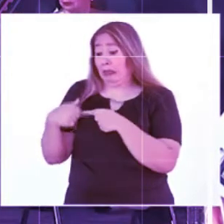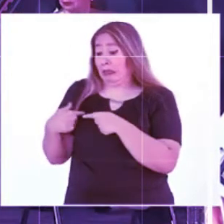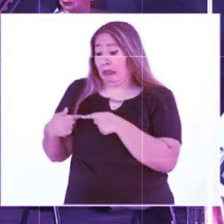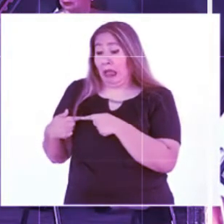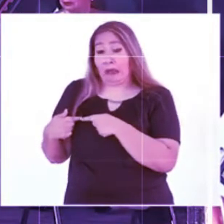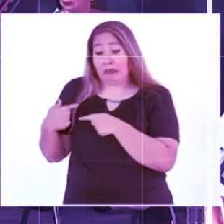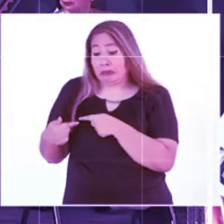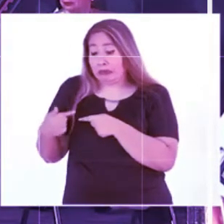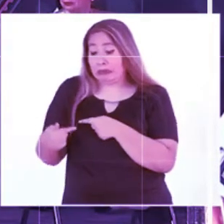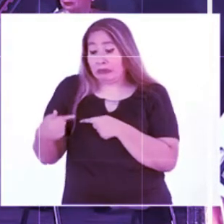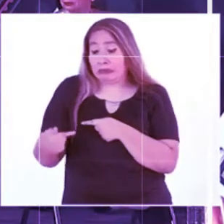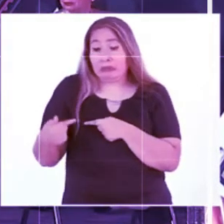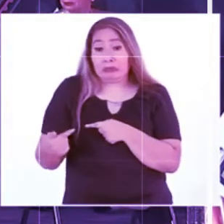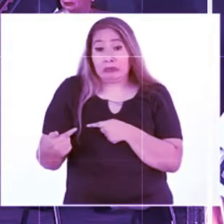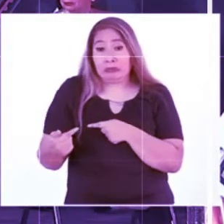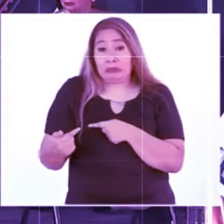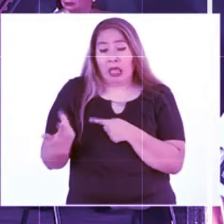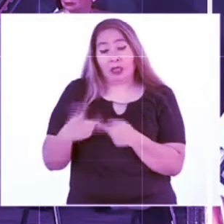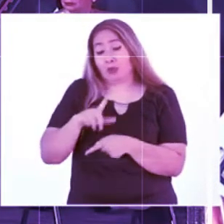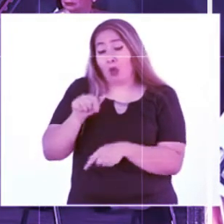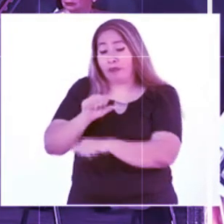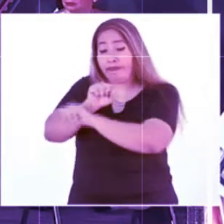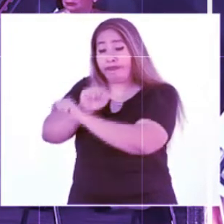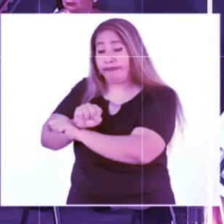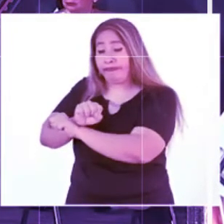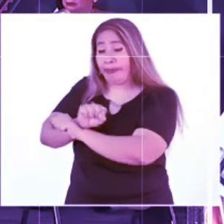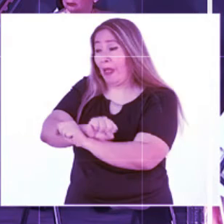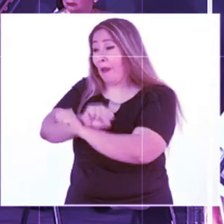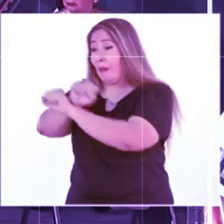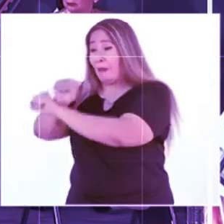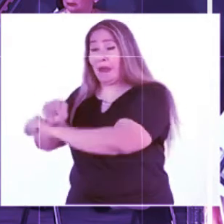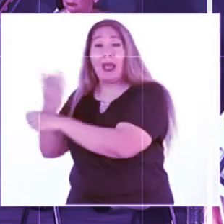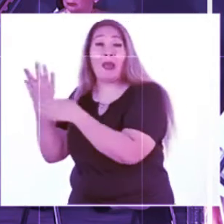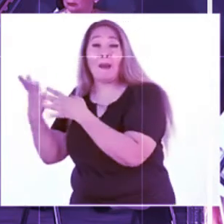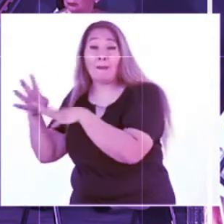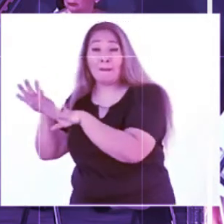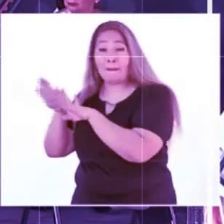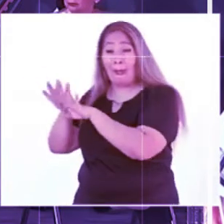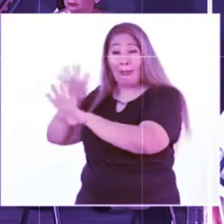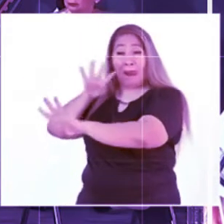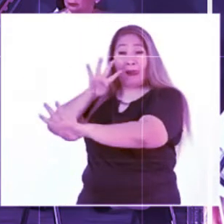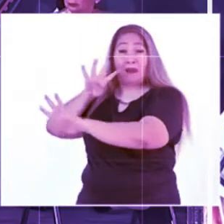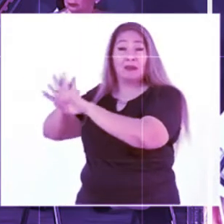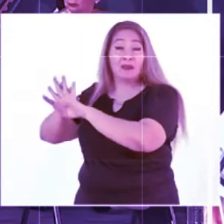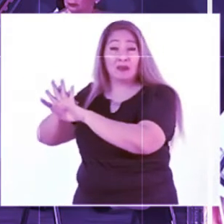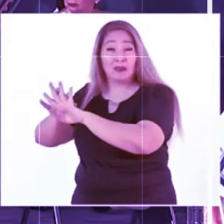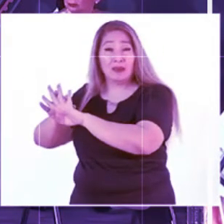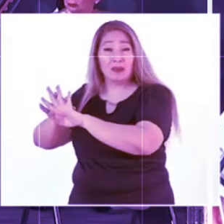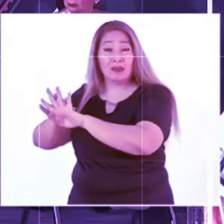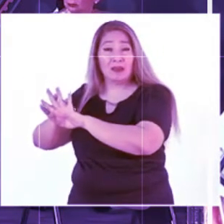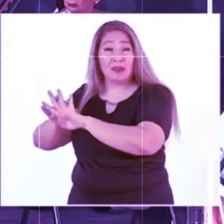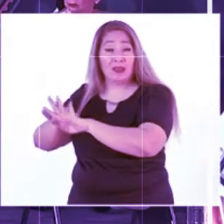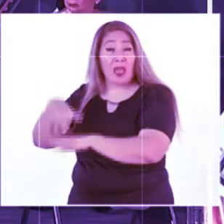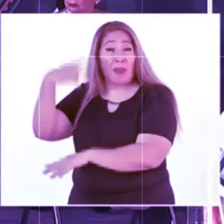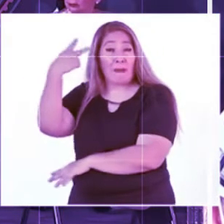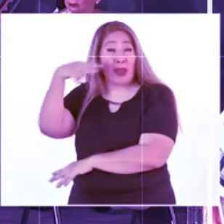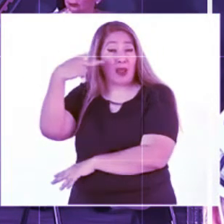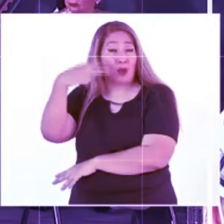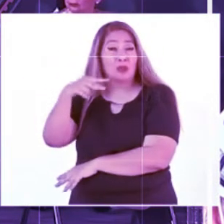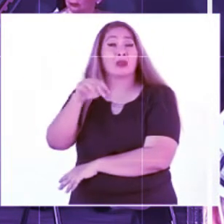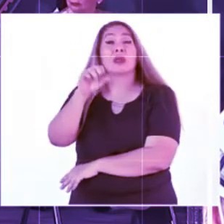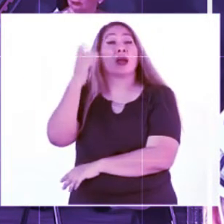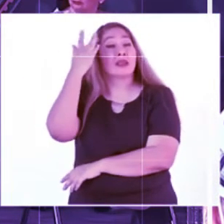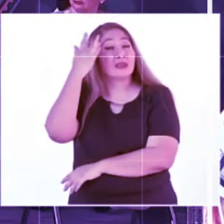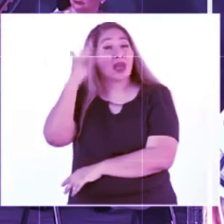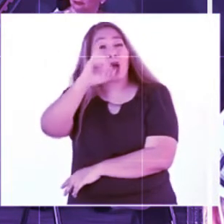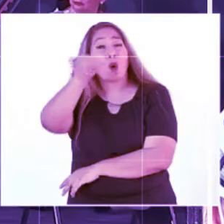insurrección fueron aprehendidos y llevados a la terrible cárcel de San Juan de Ulúa, Veracruz,